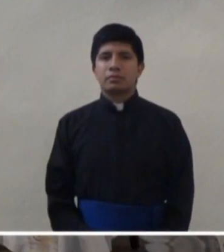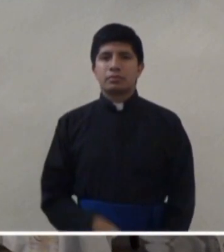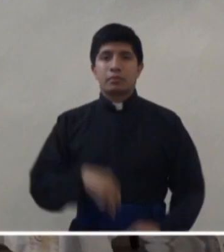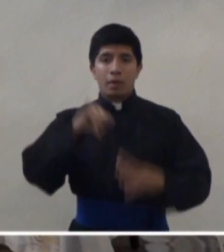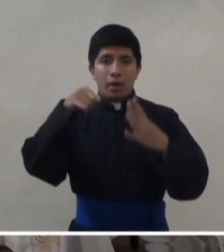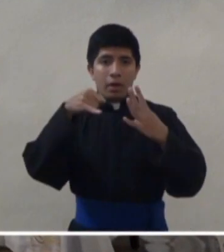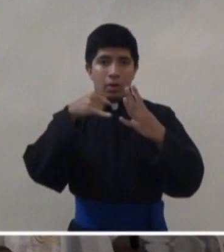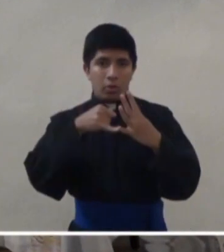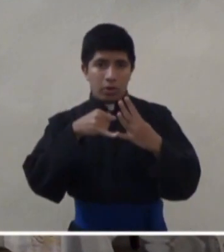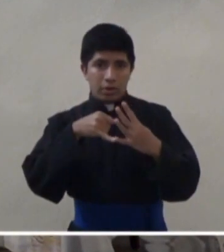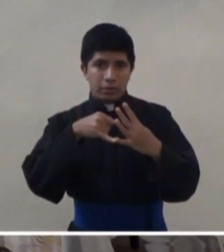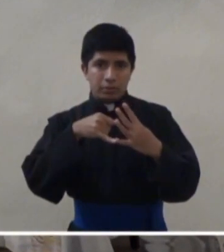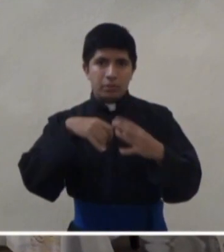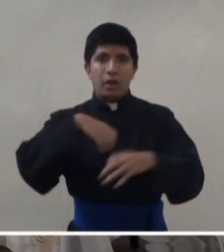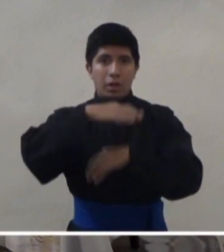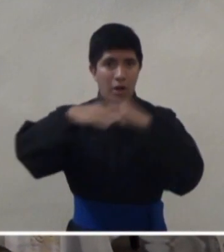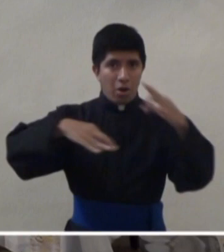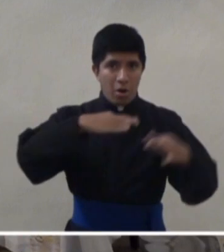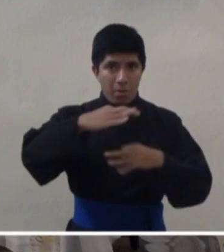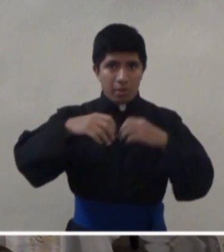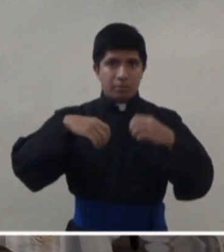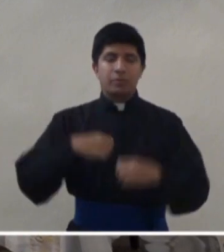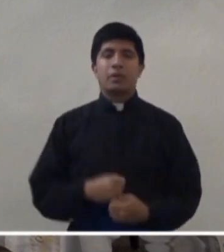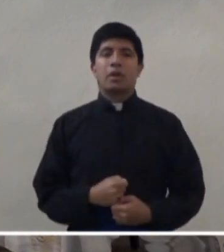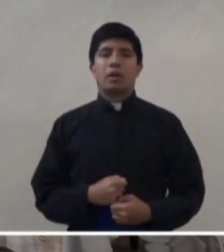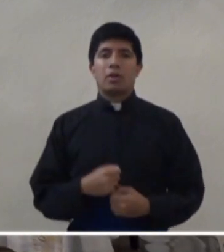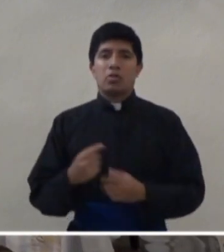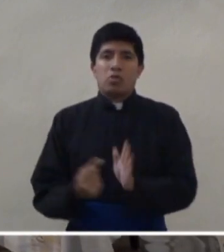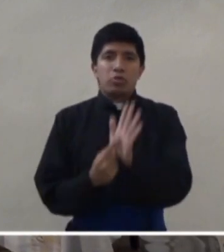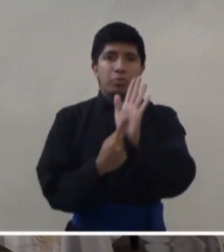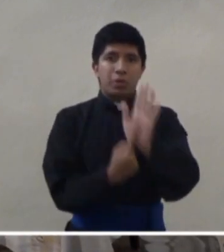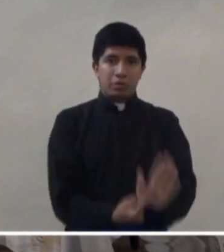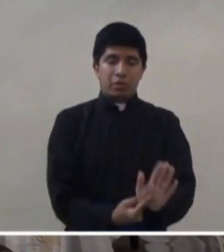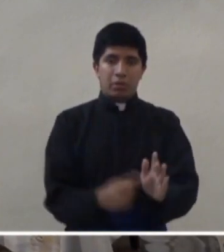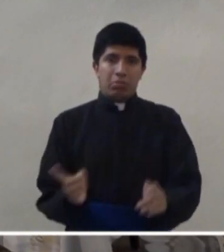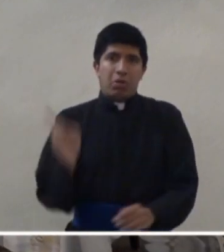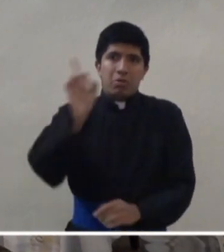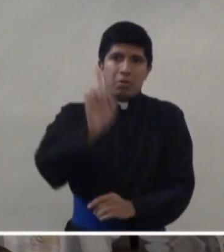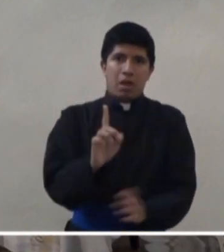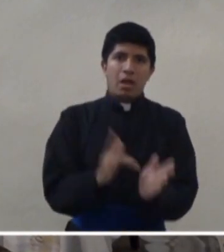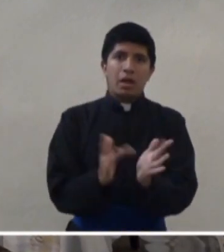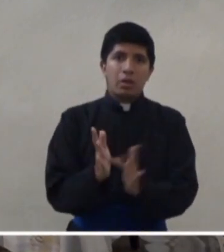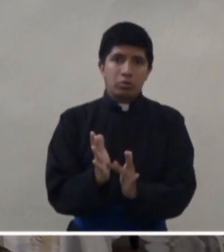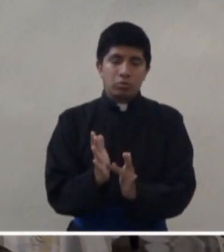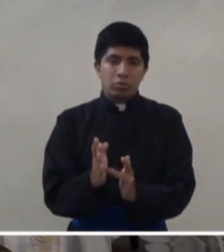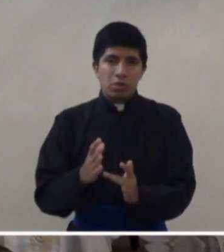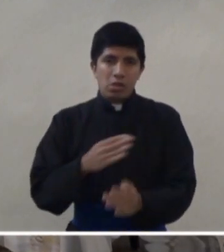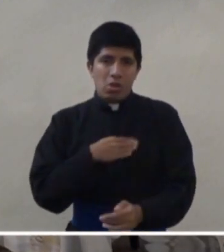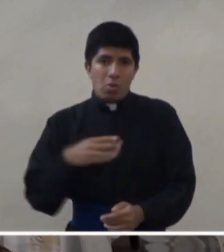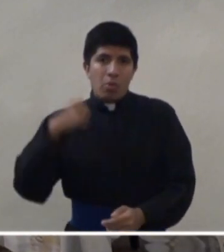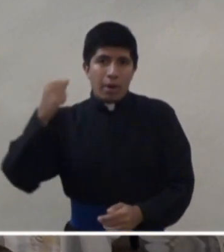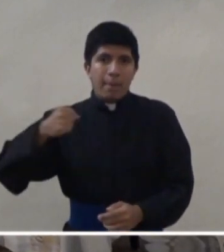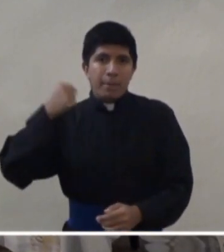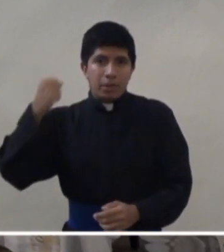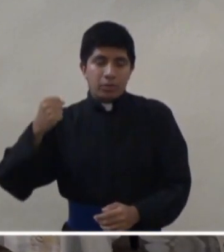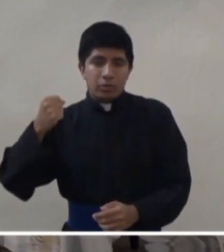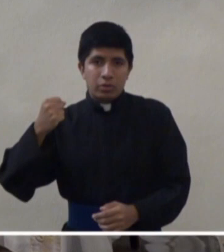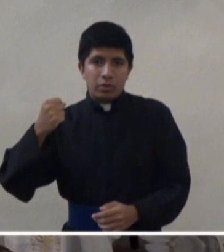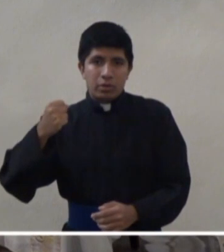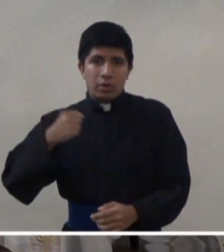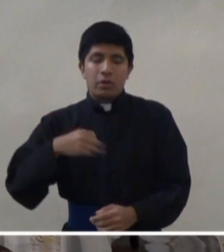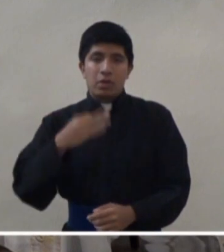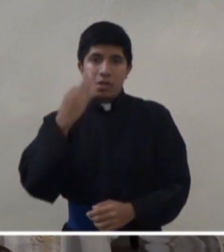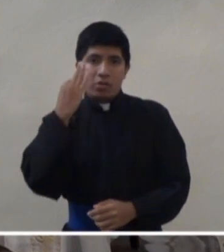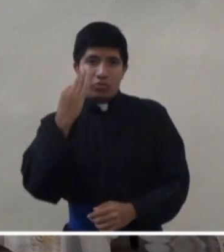Juan, en su evangelio, nos presenta que Jesús, buen pastor, el buen pastor tiene